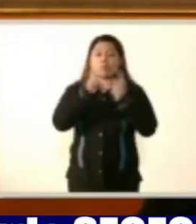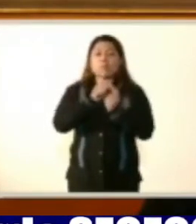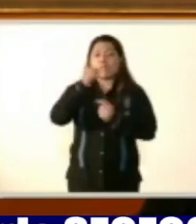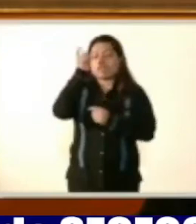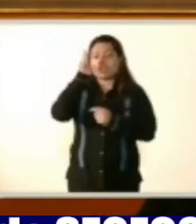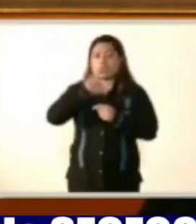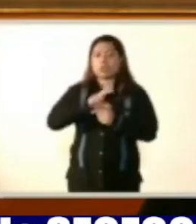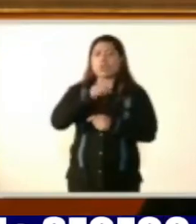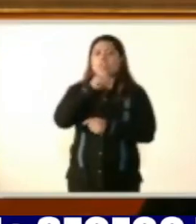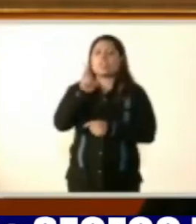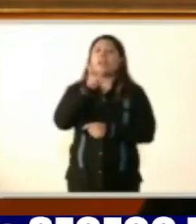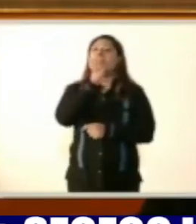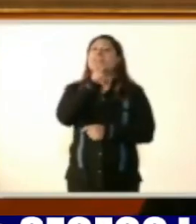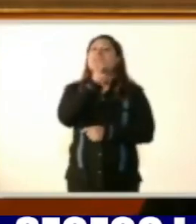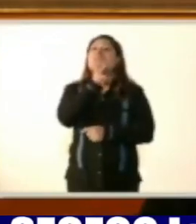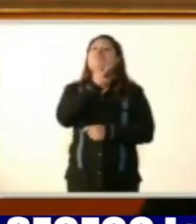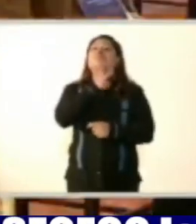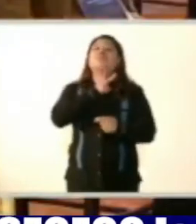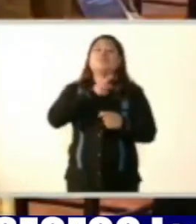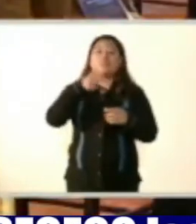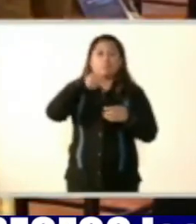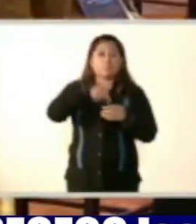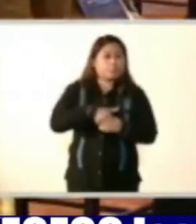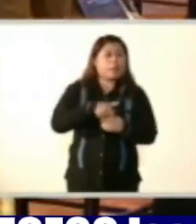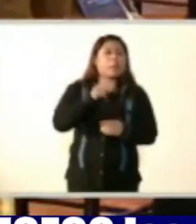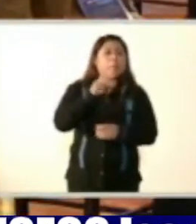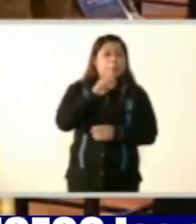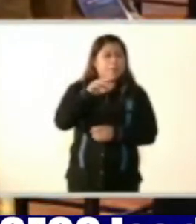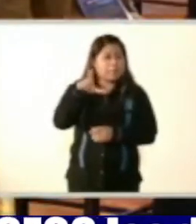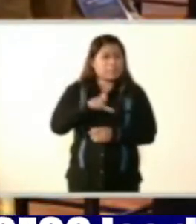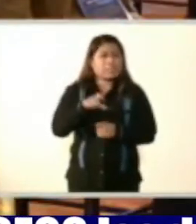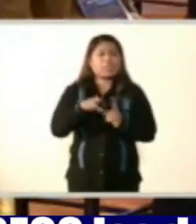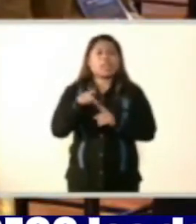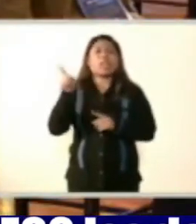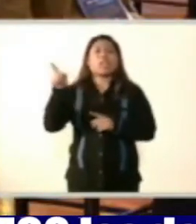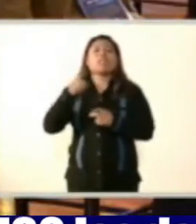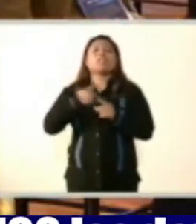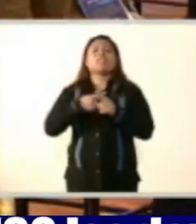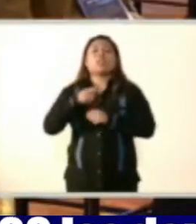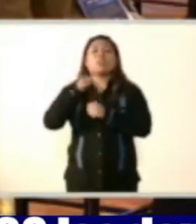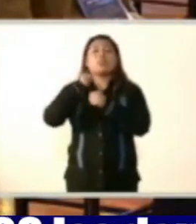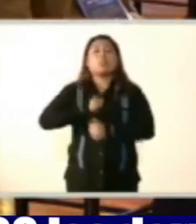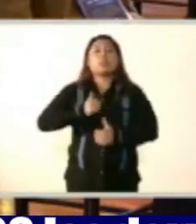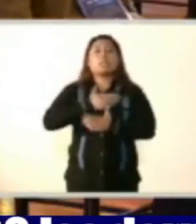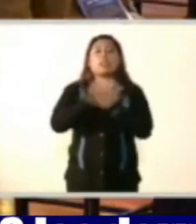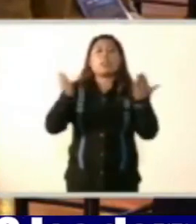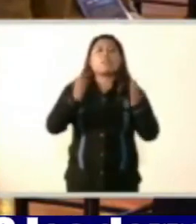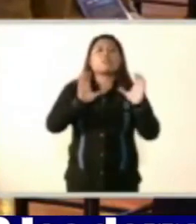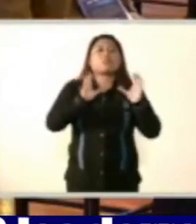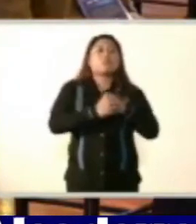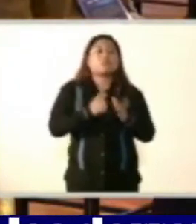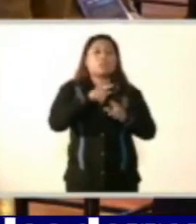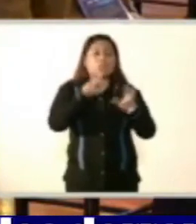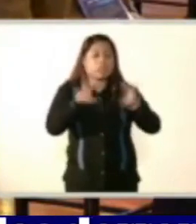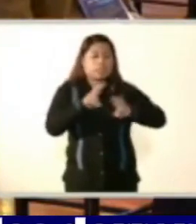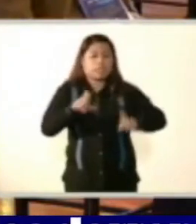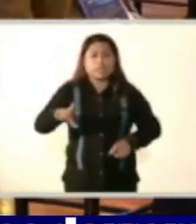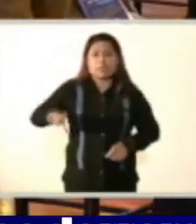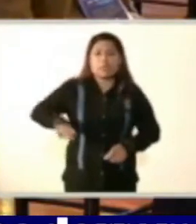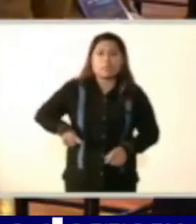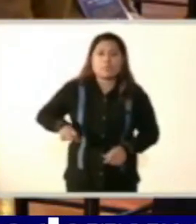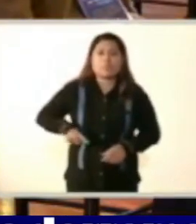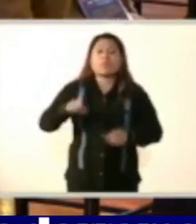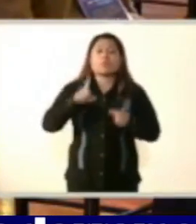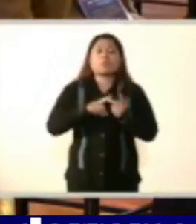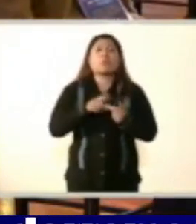Pemex logística será un funcionario de primer nivel que vendrá a exponerle a las autoridades de estas comunidades y al gobierno del estado con